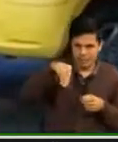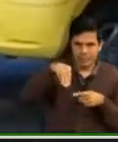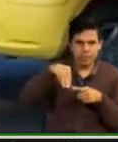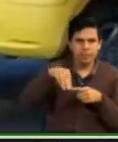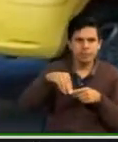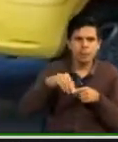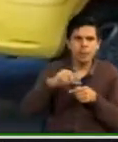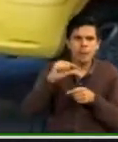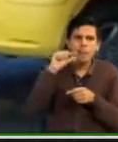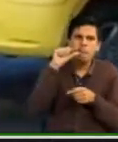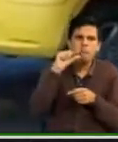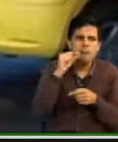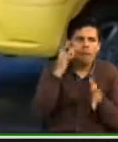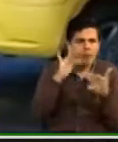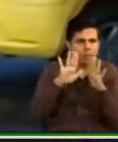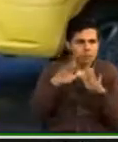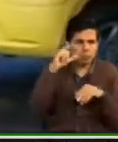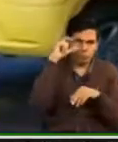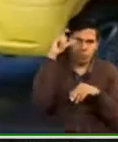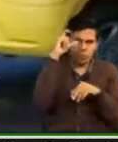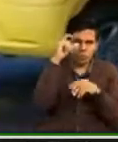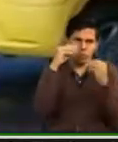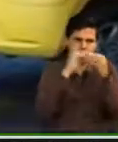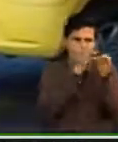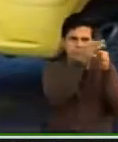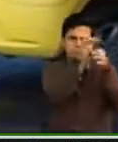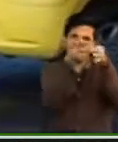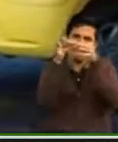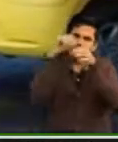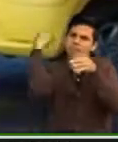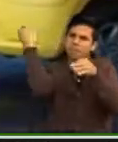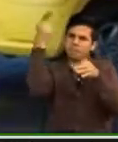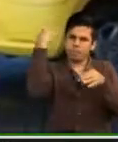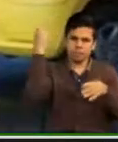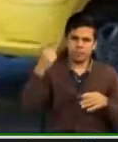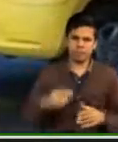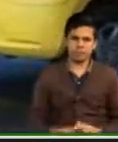sino solamente para Cúcuta y algunos municipios del área metropolitana.